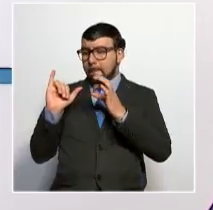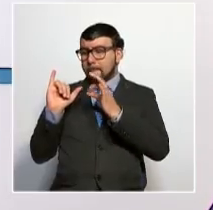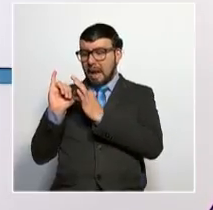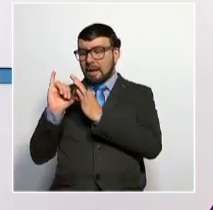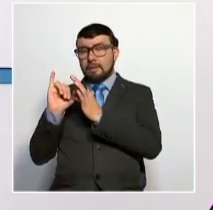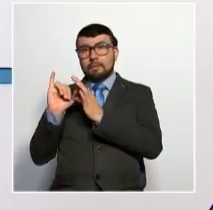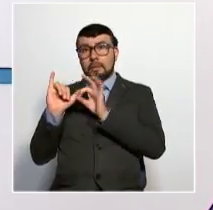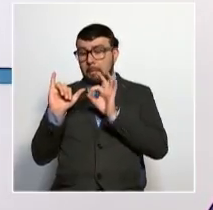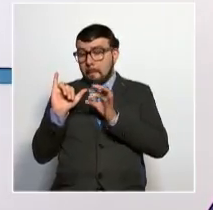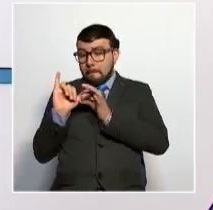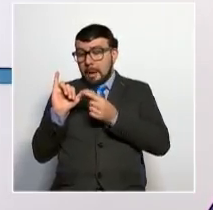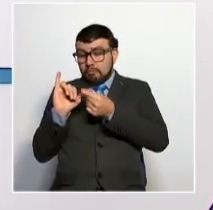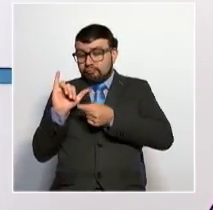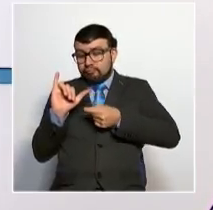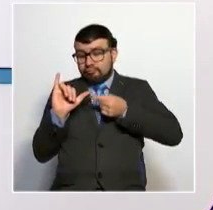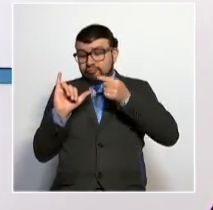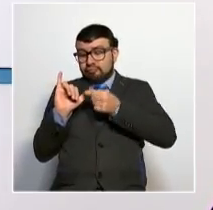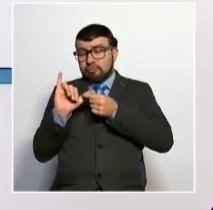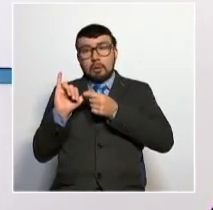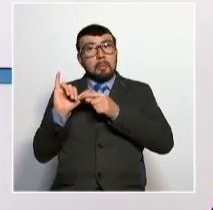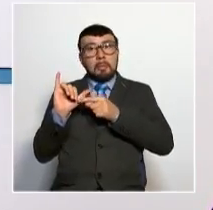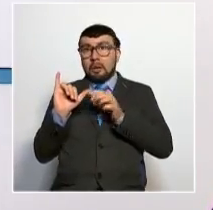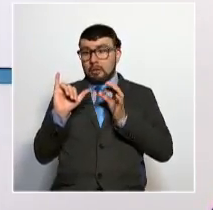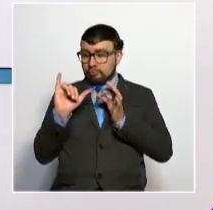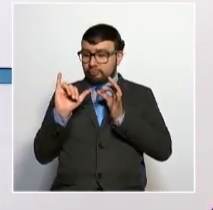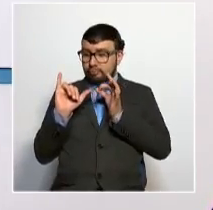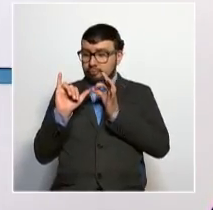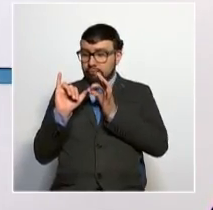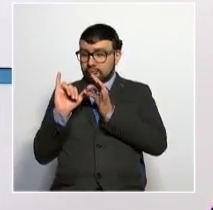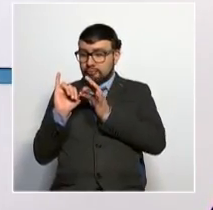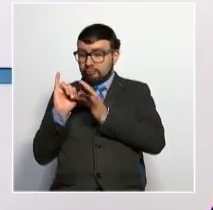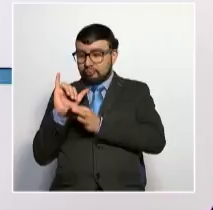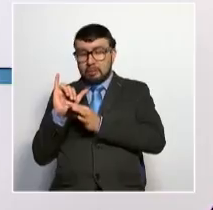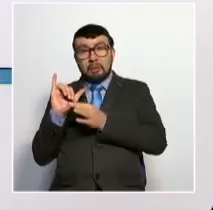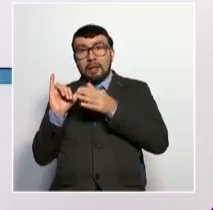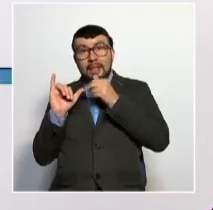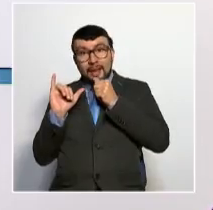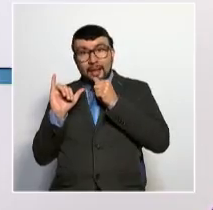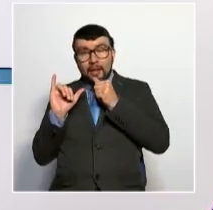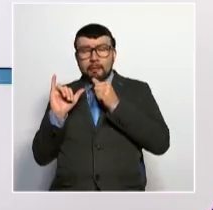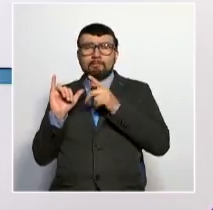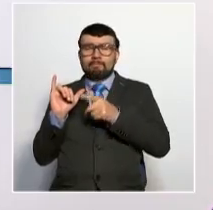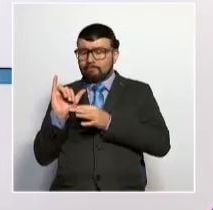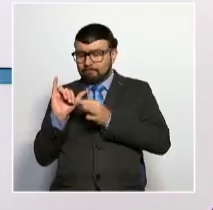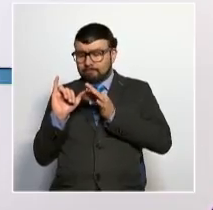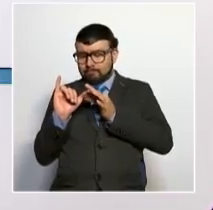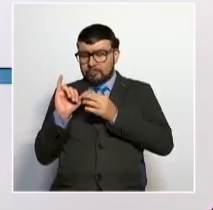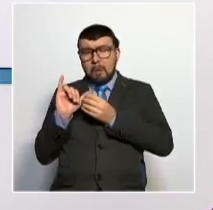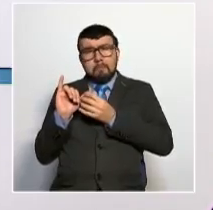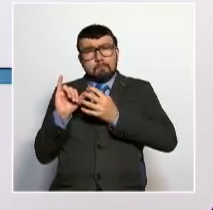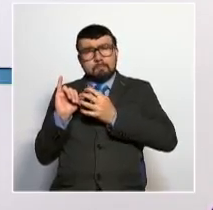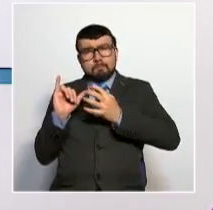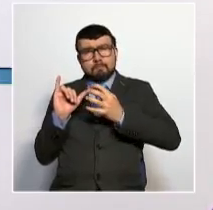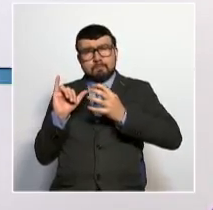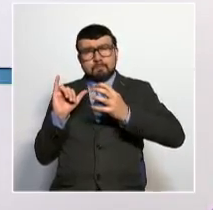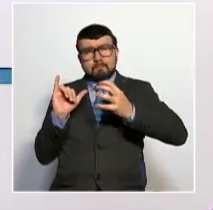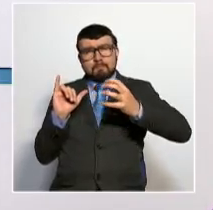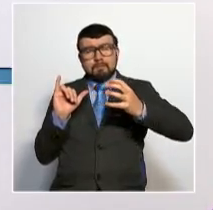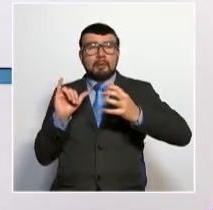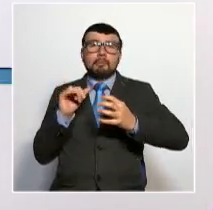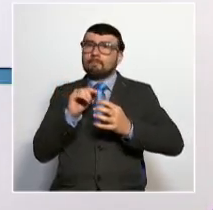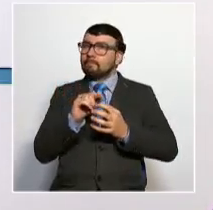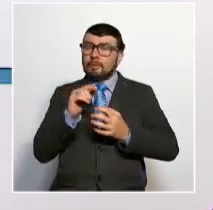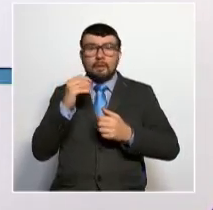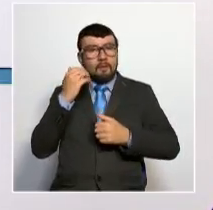migra dentro del útero, o sea, no se devuelve por la trompa hacia dentro del útero, realmente lo que vamos a tener es un embarazo ectópico, o sea, que se desarrolla